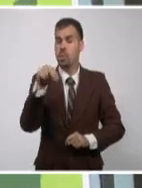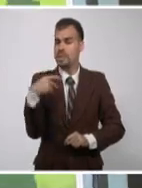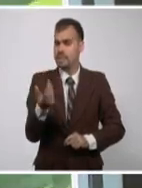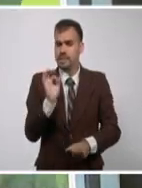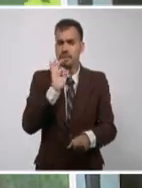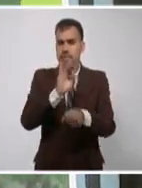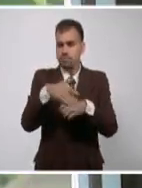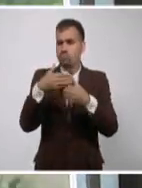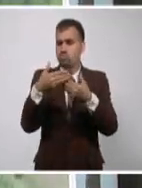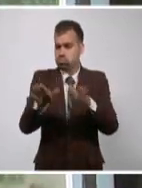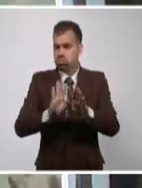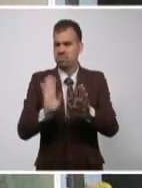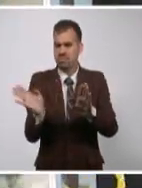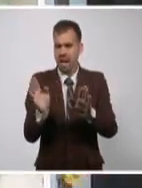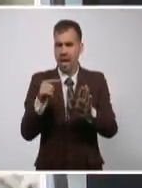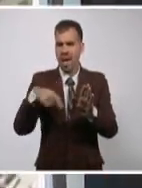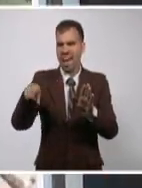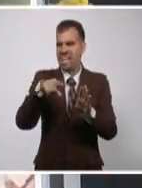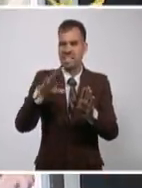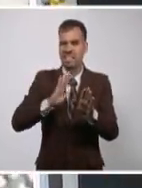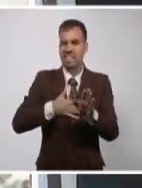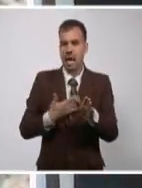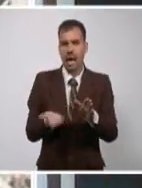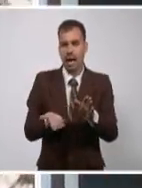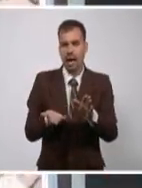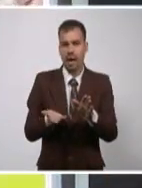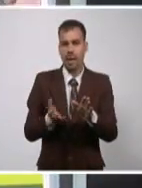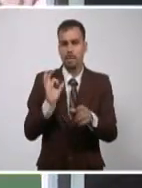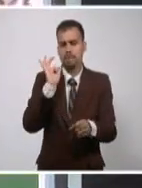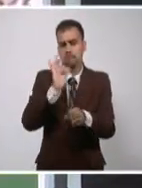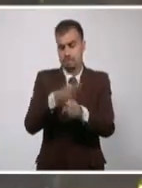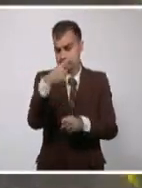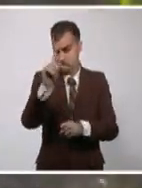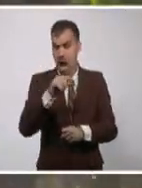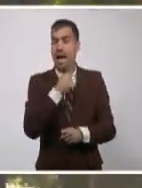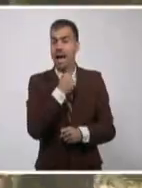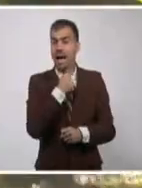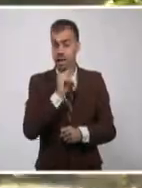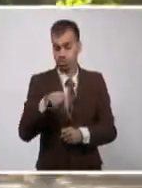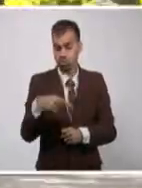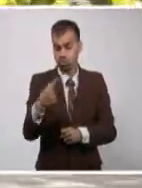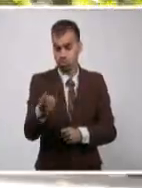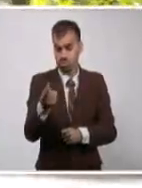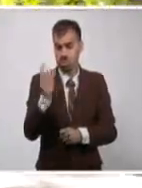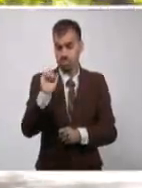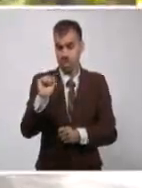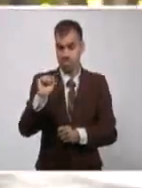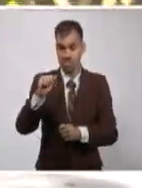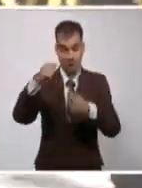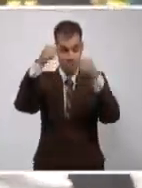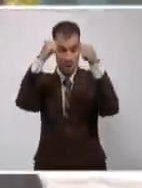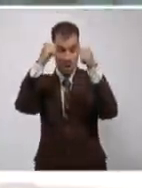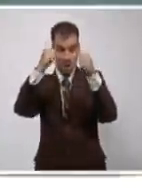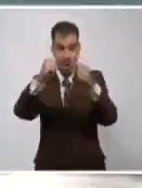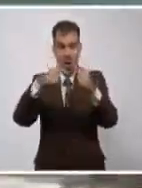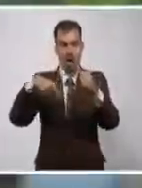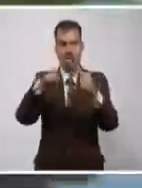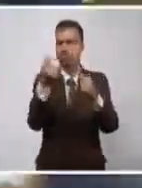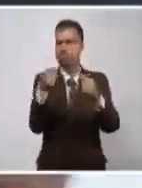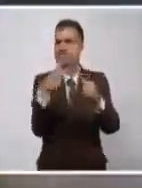del Canopy, una atractiva propuesta que a partir del 1 de enero estará a disposición de los habaneros por un precio de